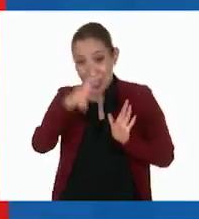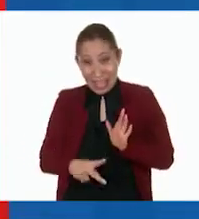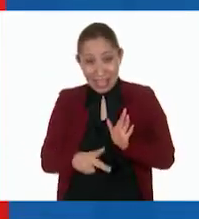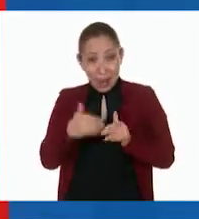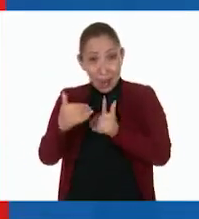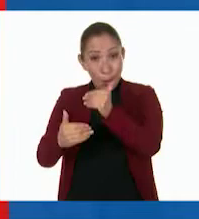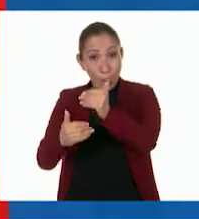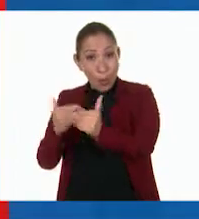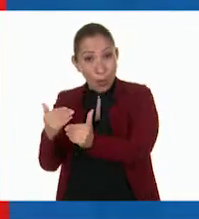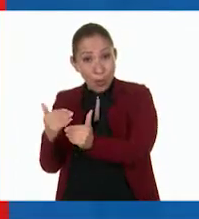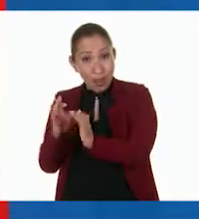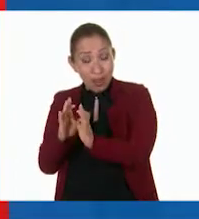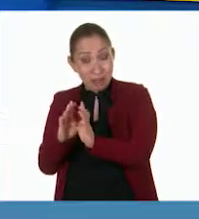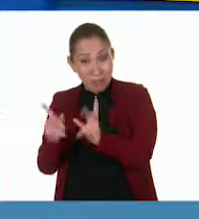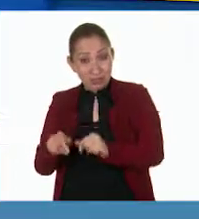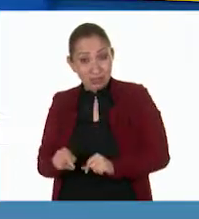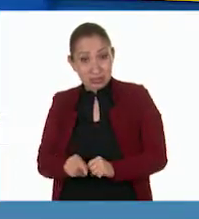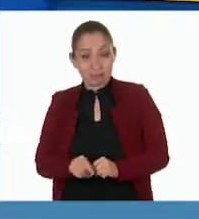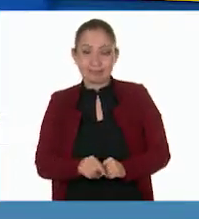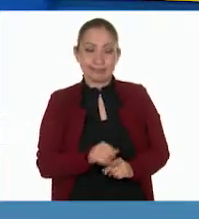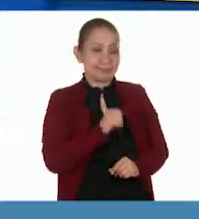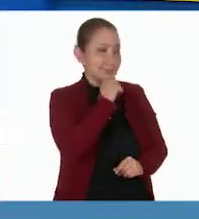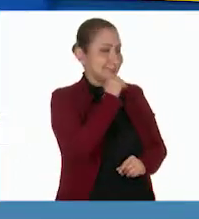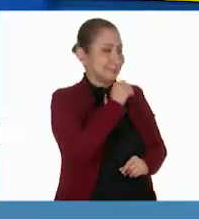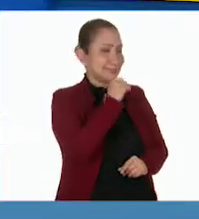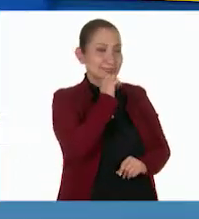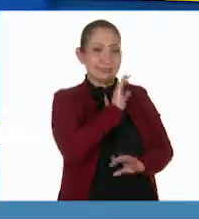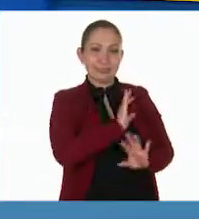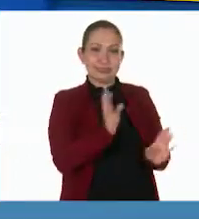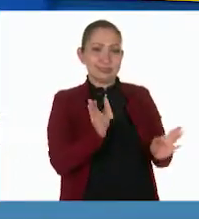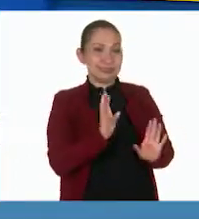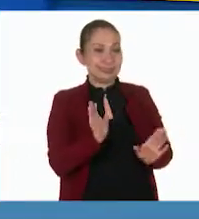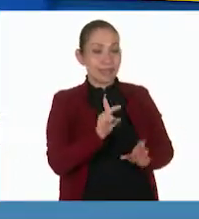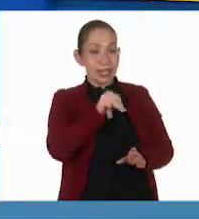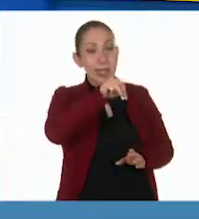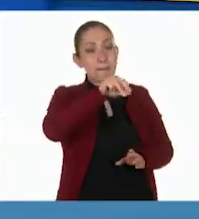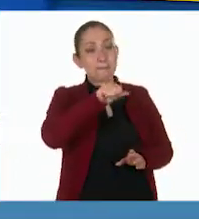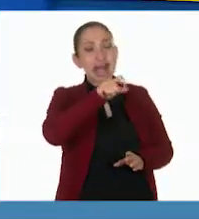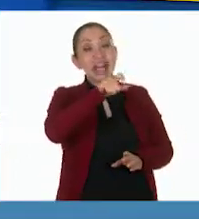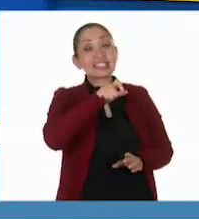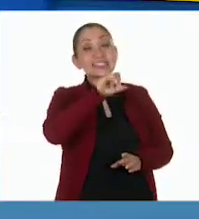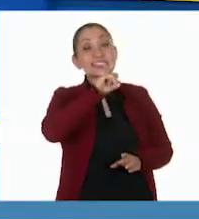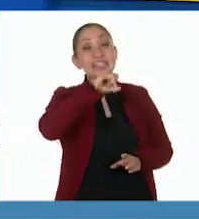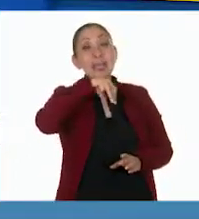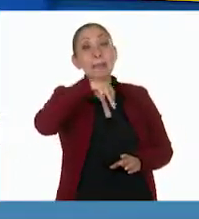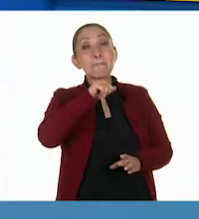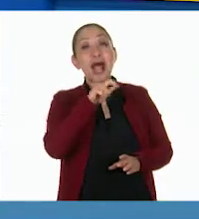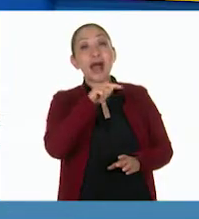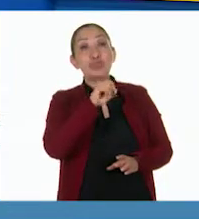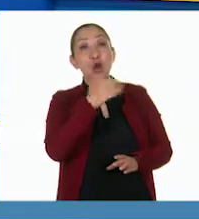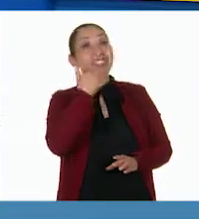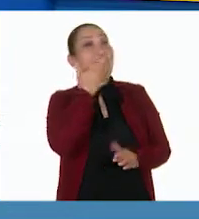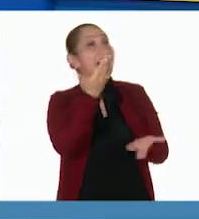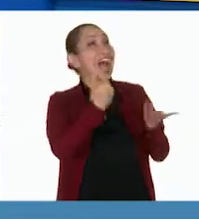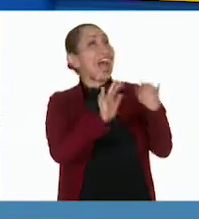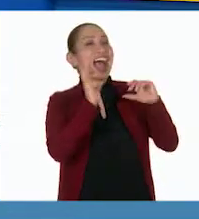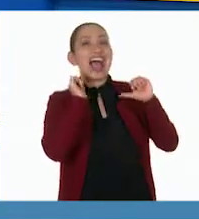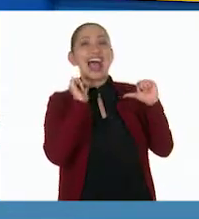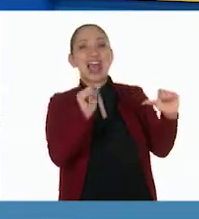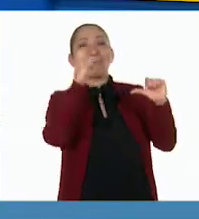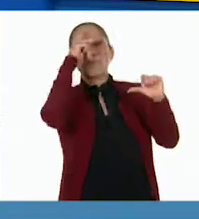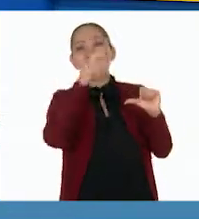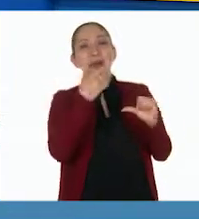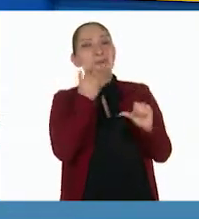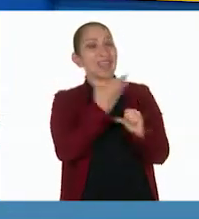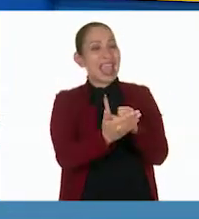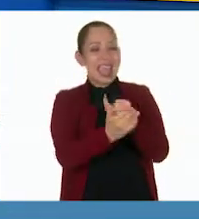de llegar a la calma en el país. Pues no, para nada. El Maximato está muy lejos de ser esa salida justa que se